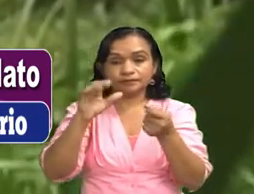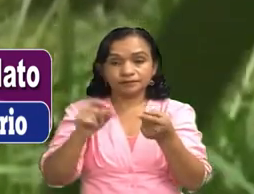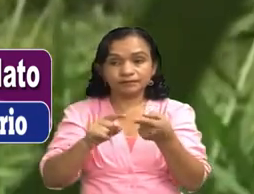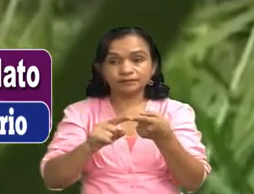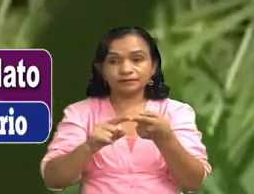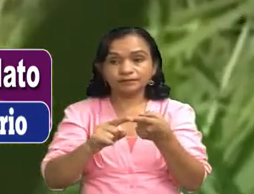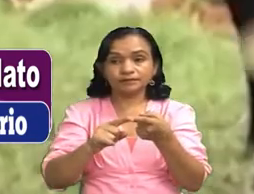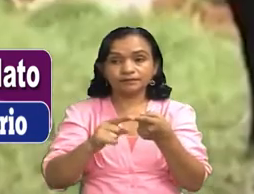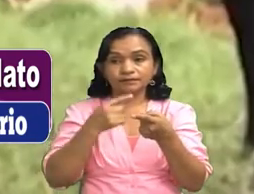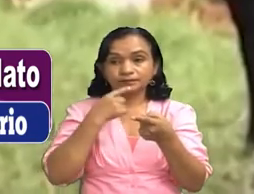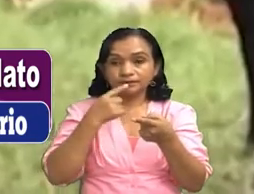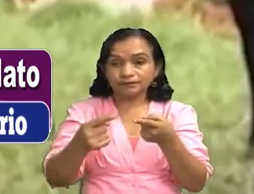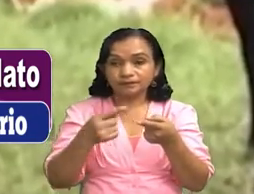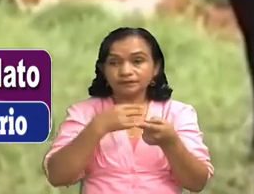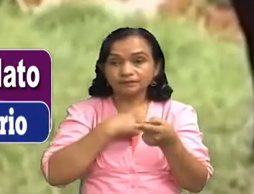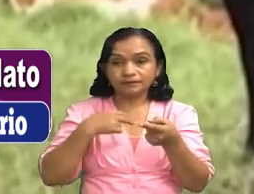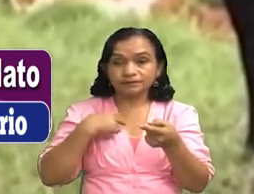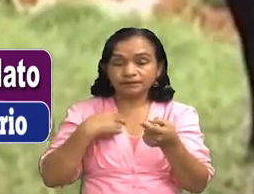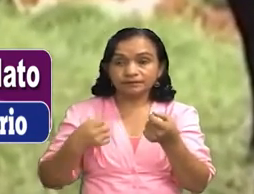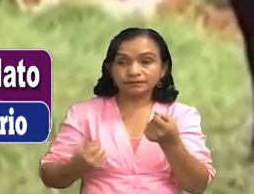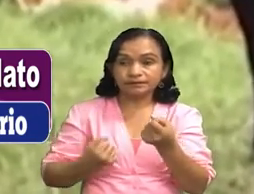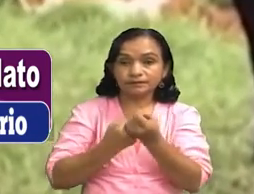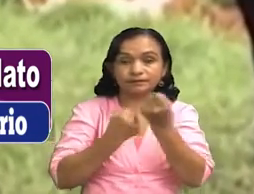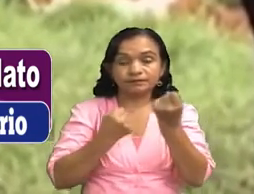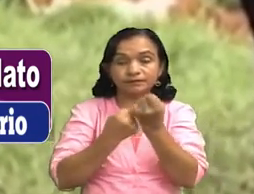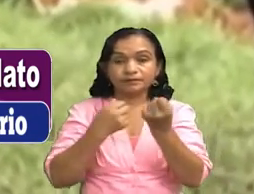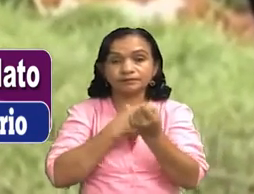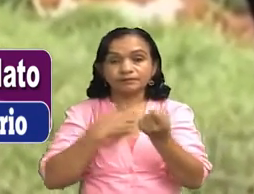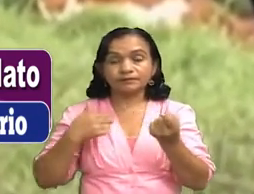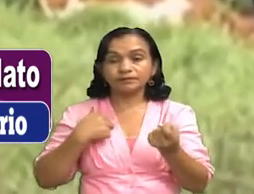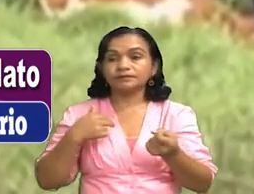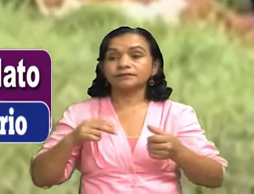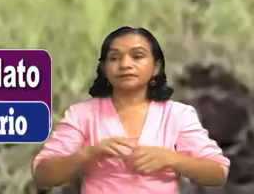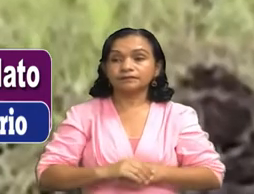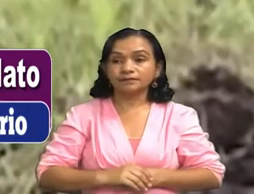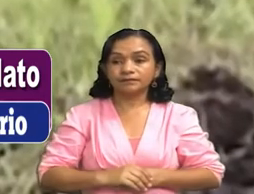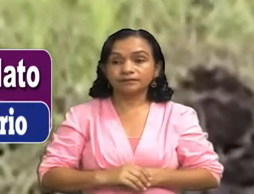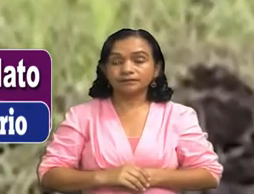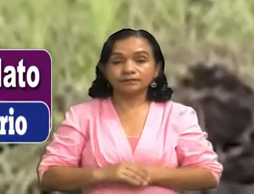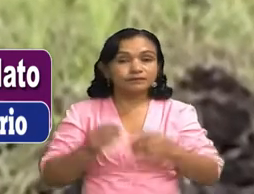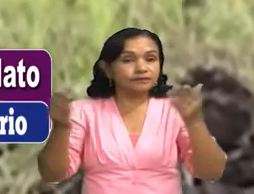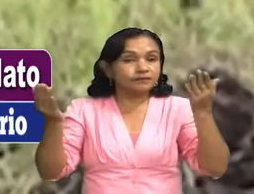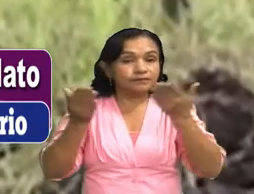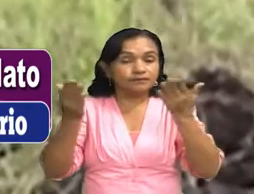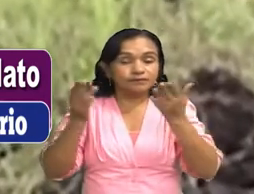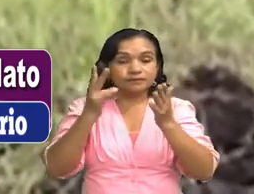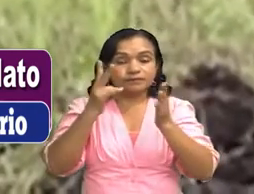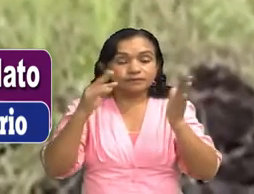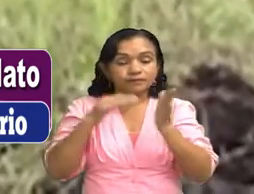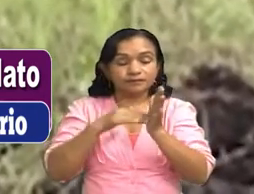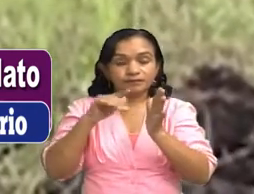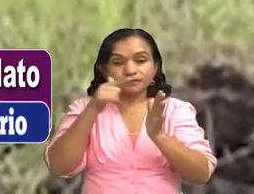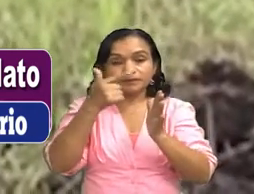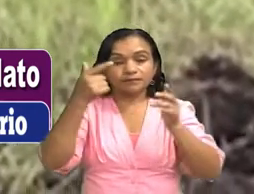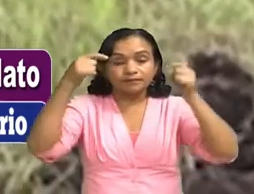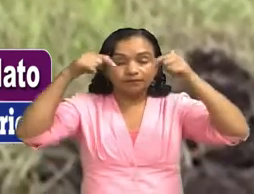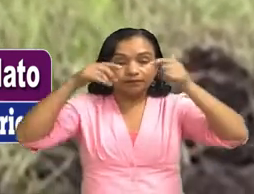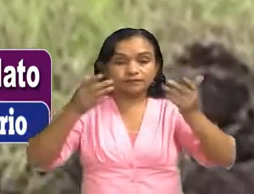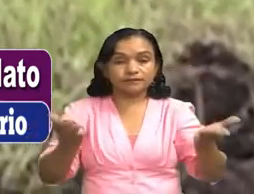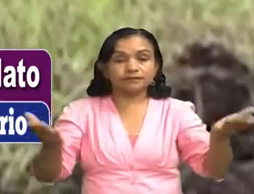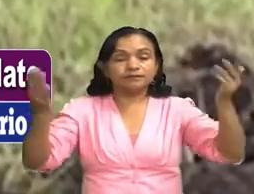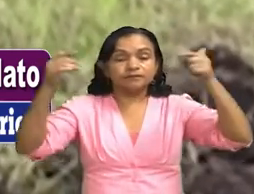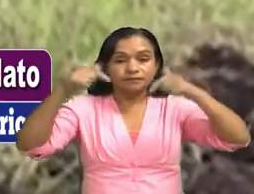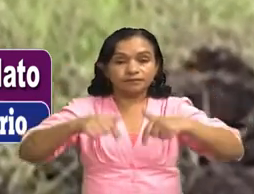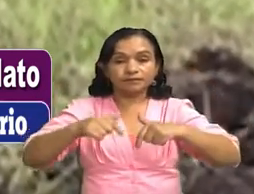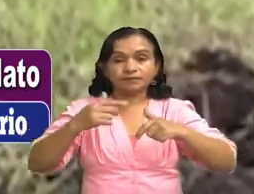comandante mandó que se deja apoyara para poderlas hacer, ya, como es el mundo, desde el 2007 a esta fecha.